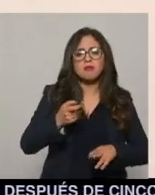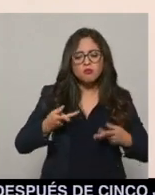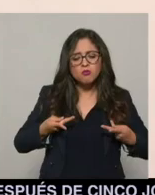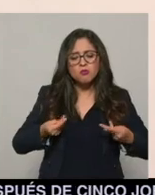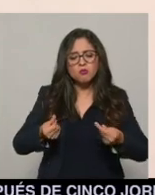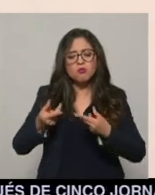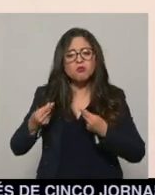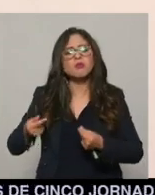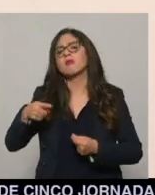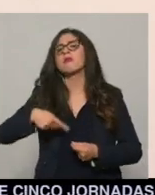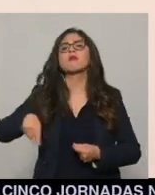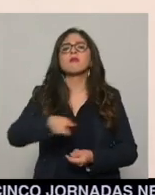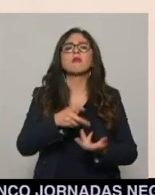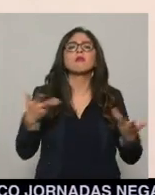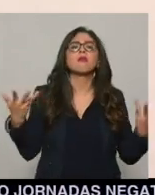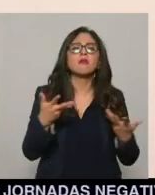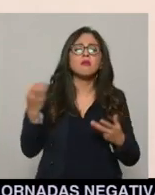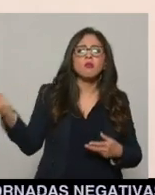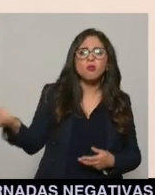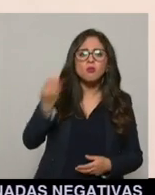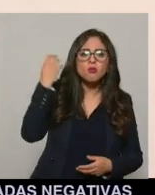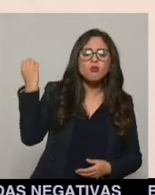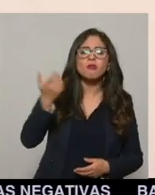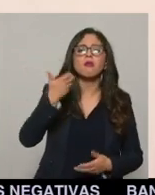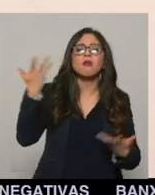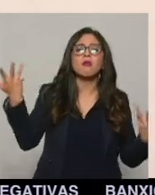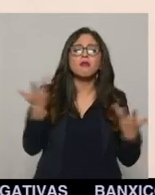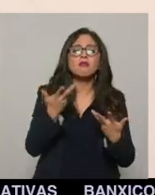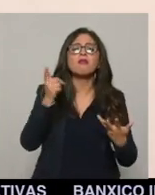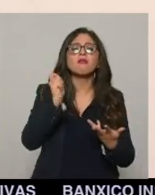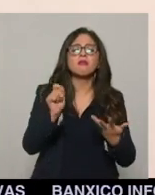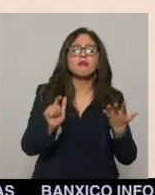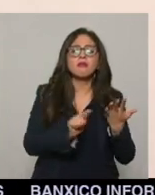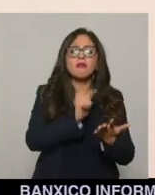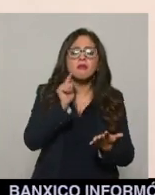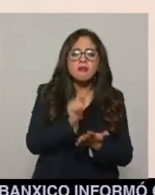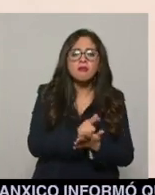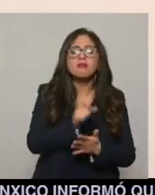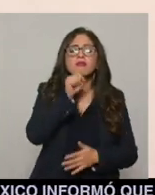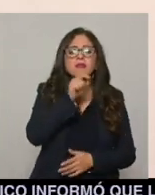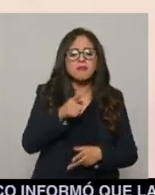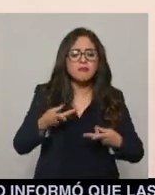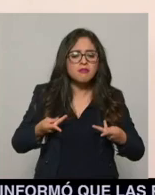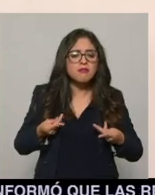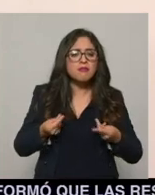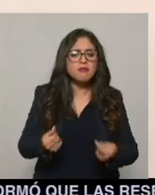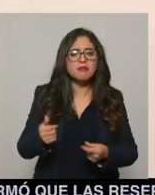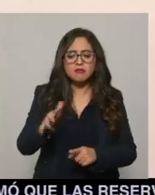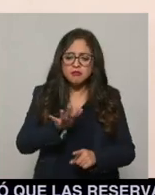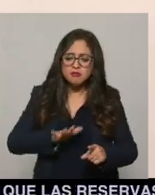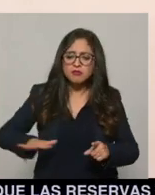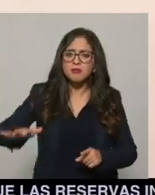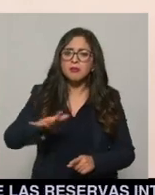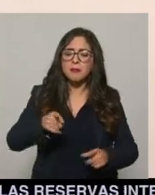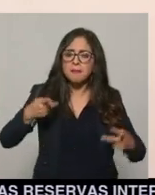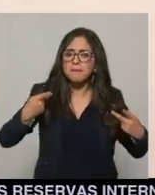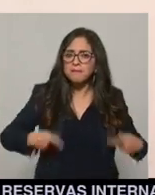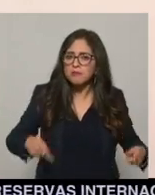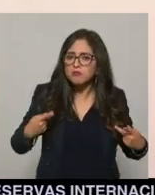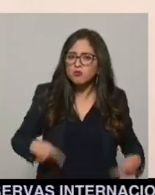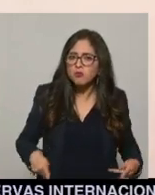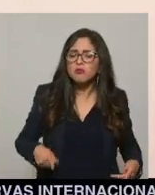en los congresos para sacar legislaciones a modo, gastan mucho dinero también en sociedades,